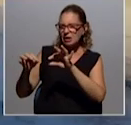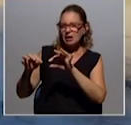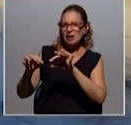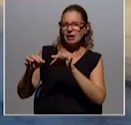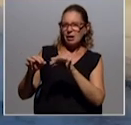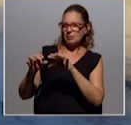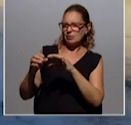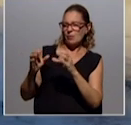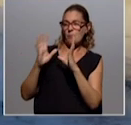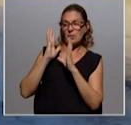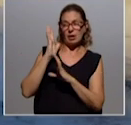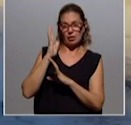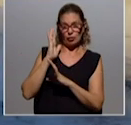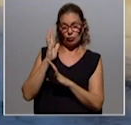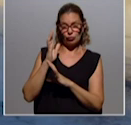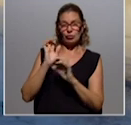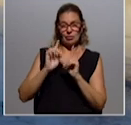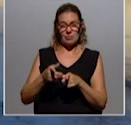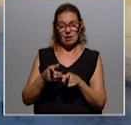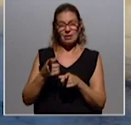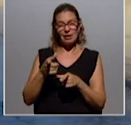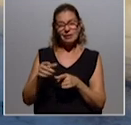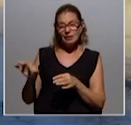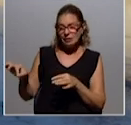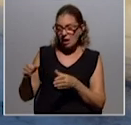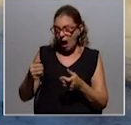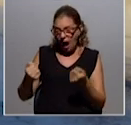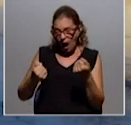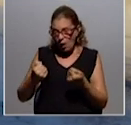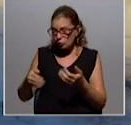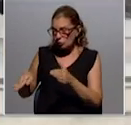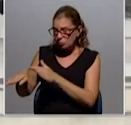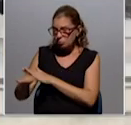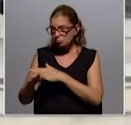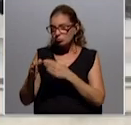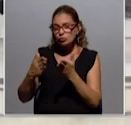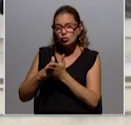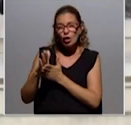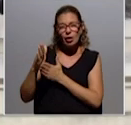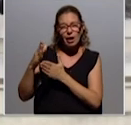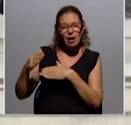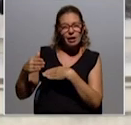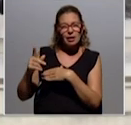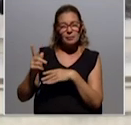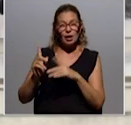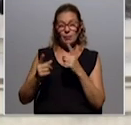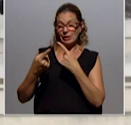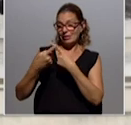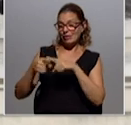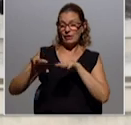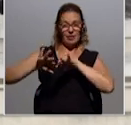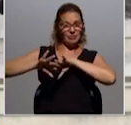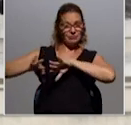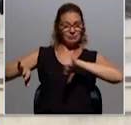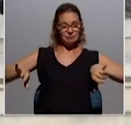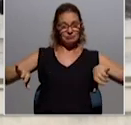desordenada, caótica y peligrosa, incluso porque por allí transitan autobuses que los rozan, pero evidentemente hay diferencias sociales, pero